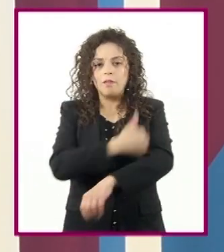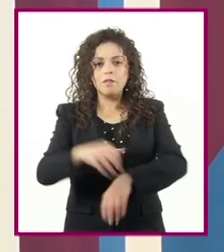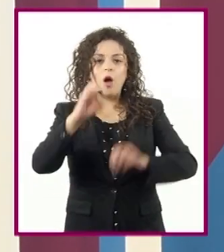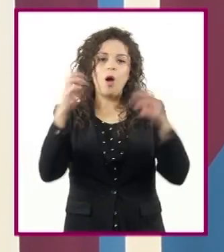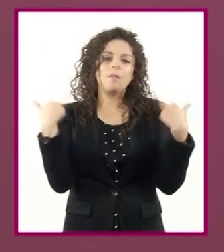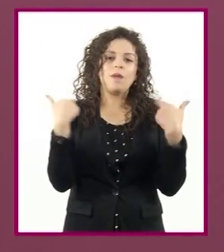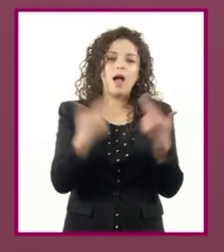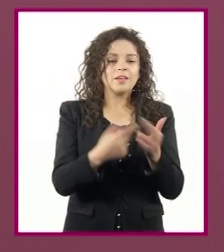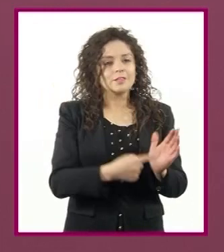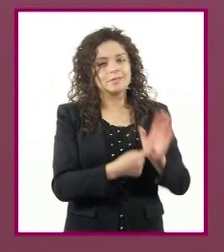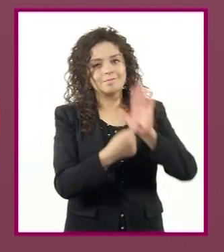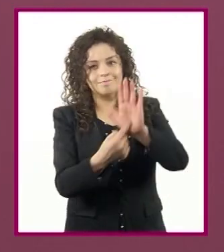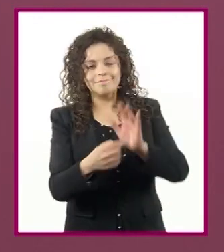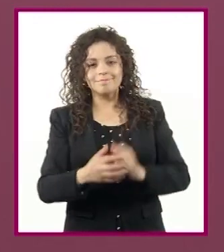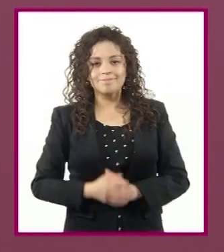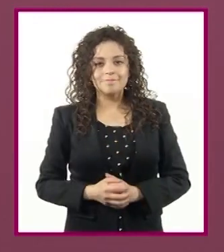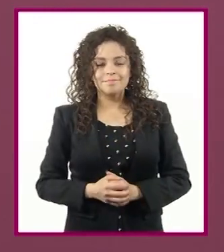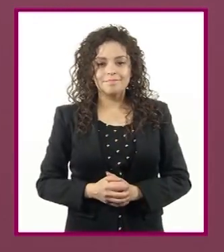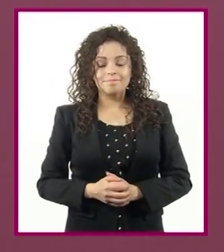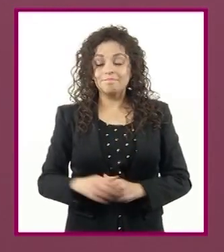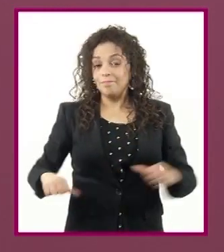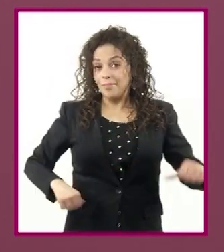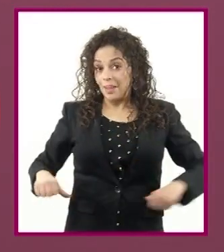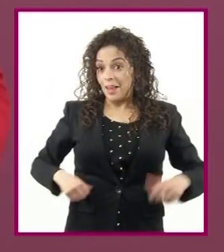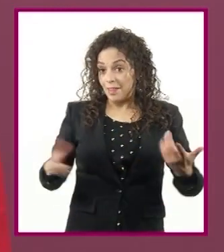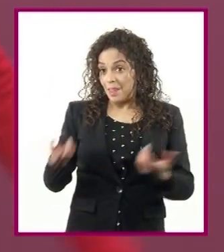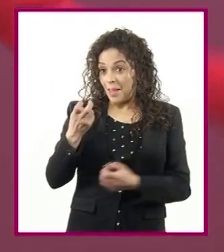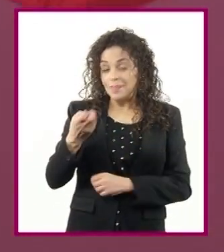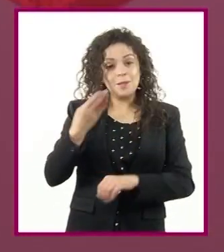docentes. Me parece una actividad muy